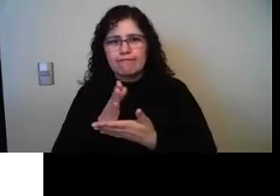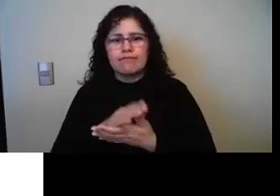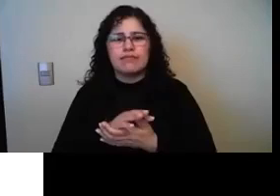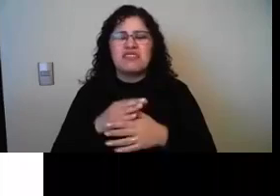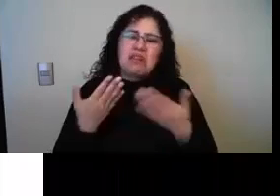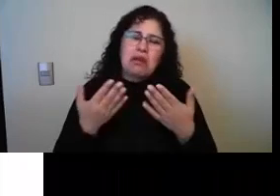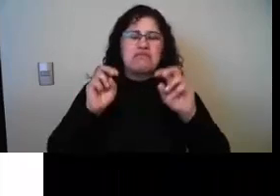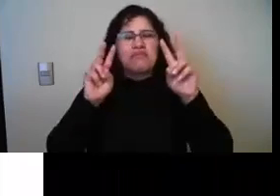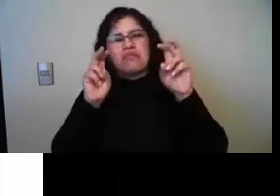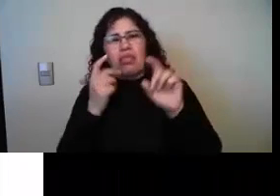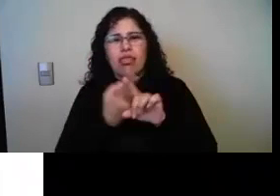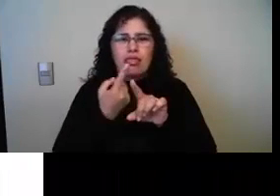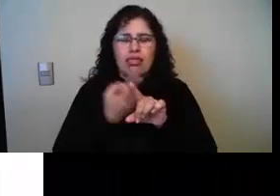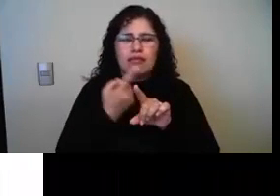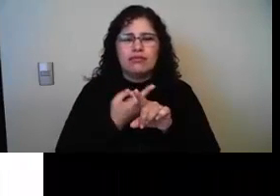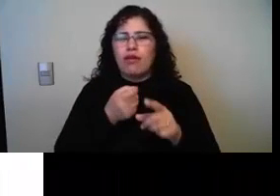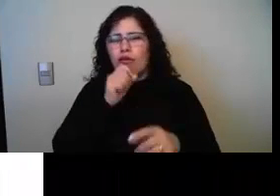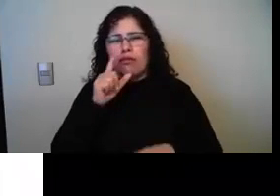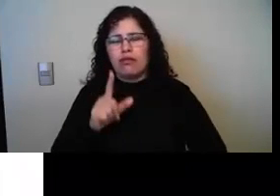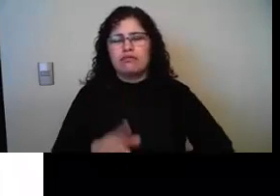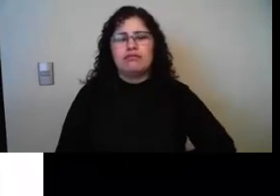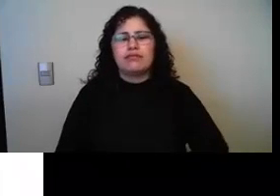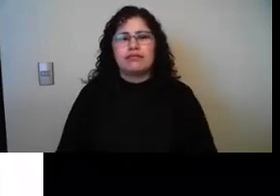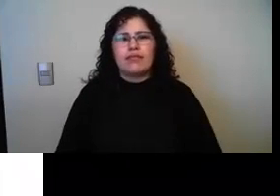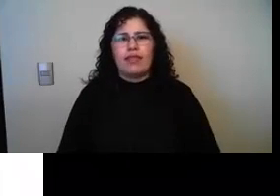conversar sobre las vías